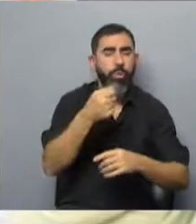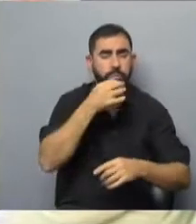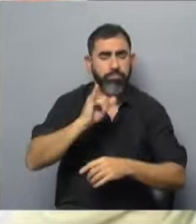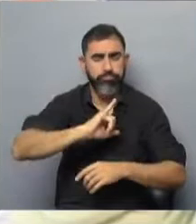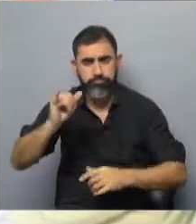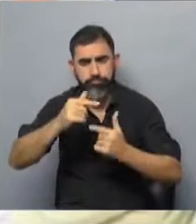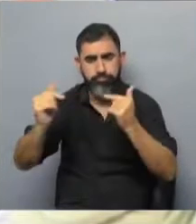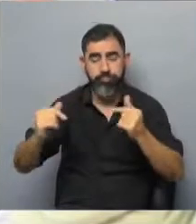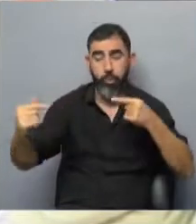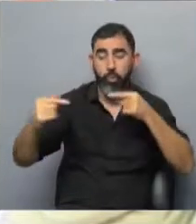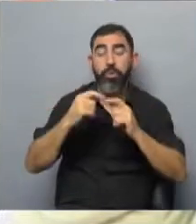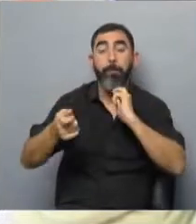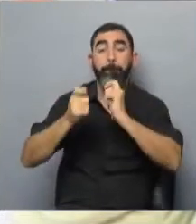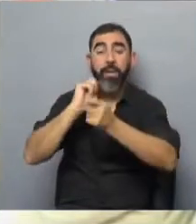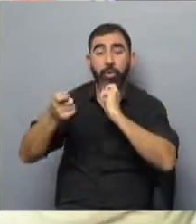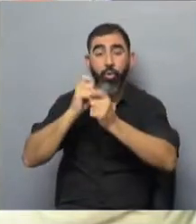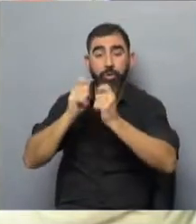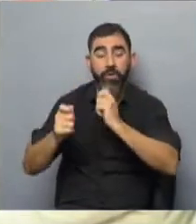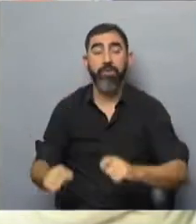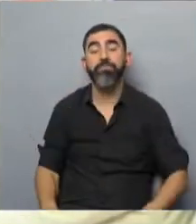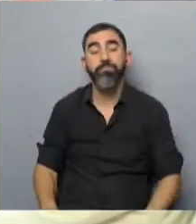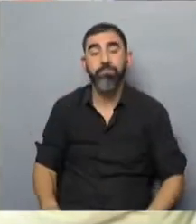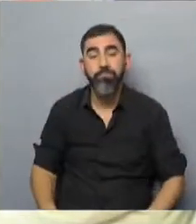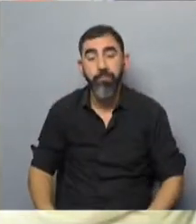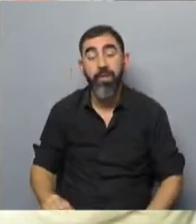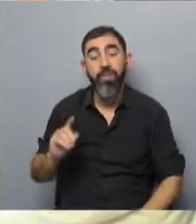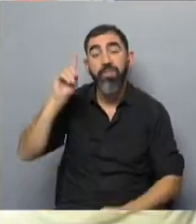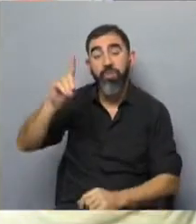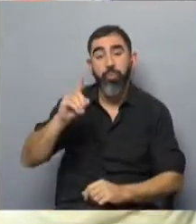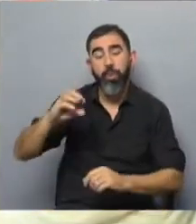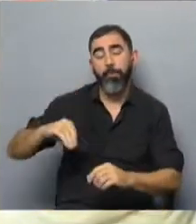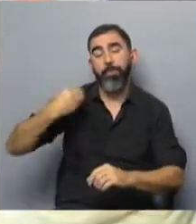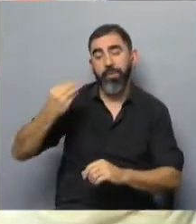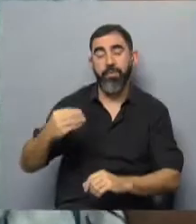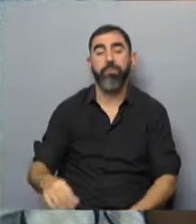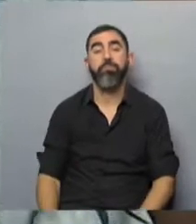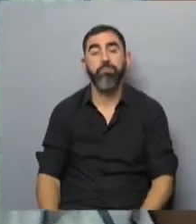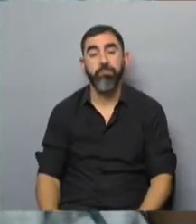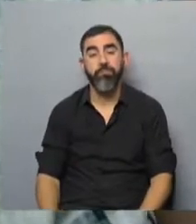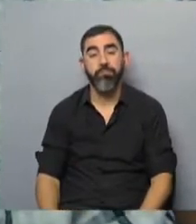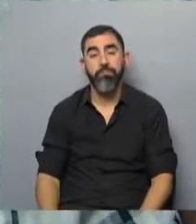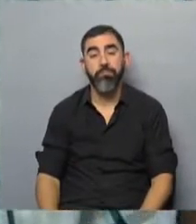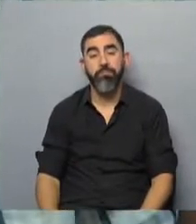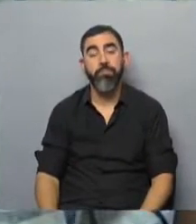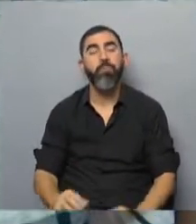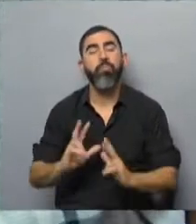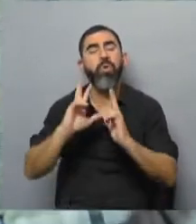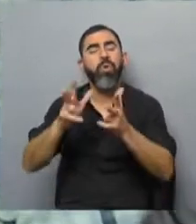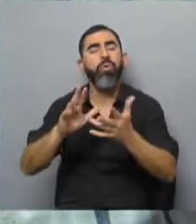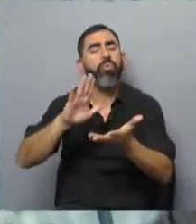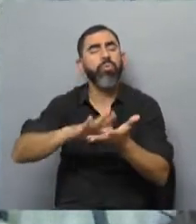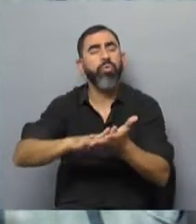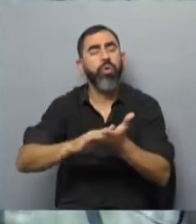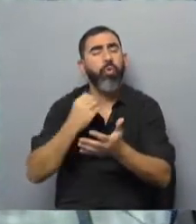difamación e injurias contra el periodista Leandro Grille, que el legislador terminó perdiendo. Fue luego de los comentarios de Grille sobre